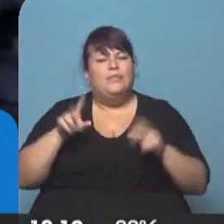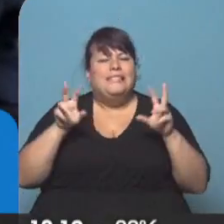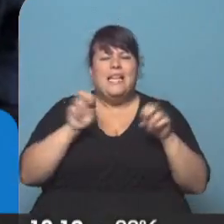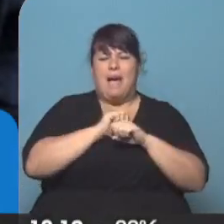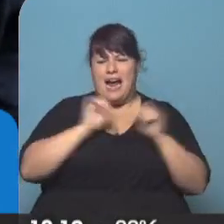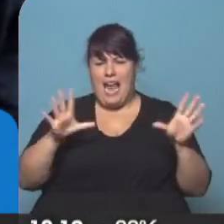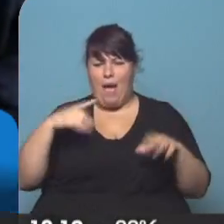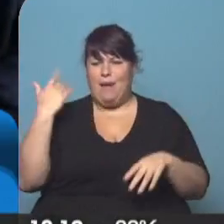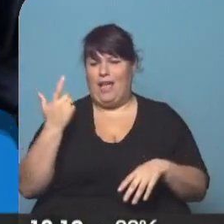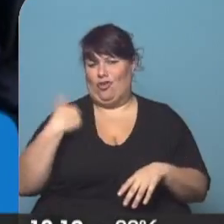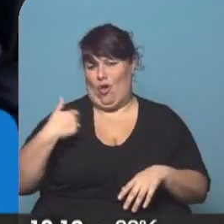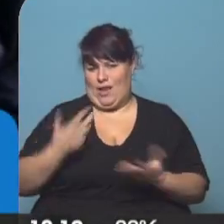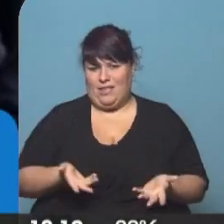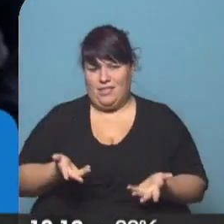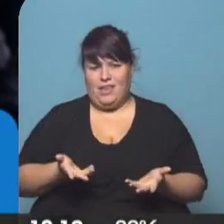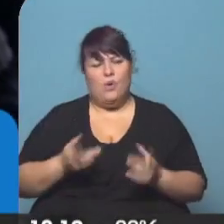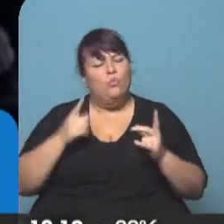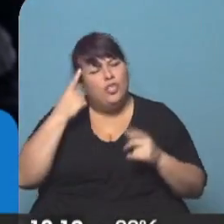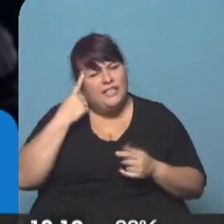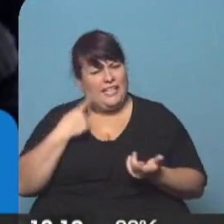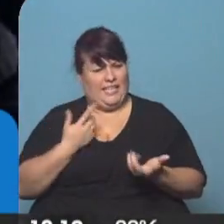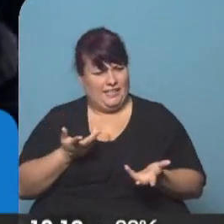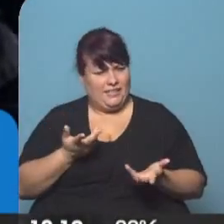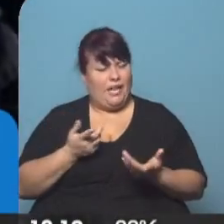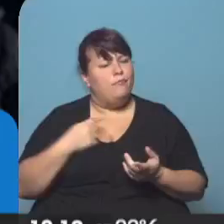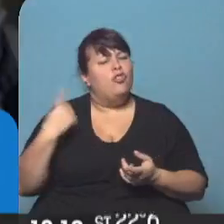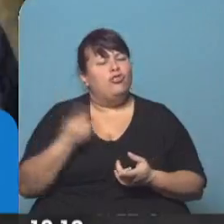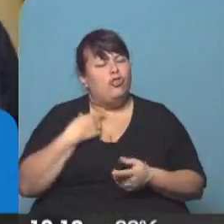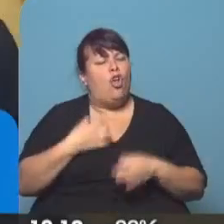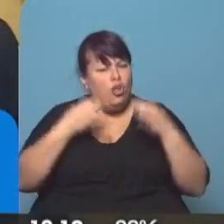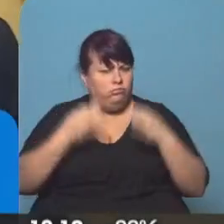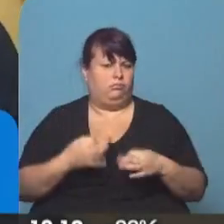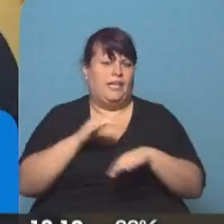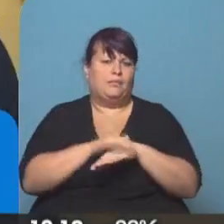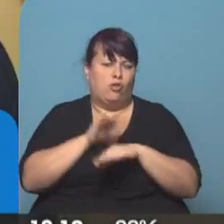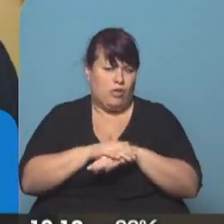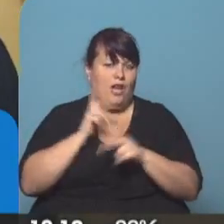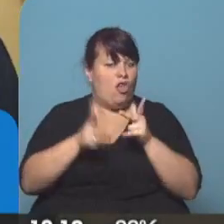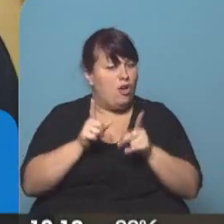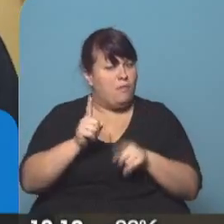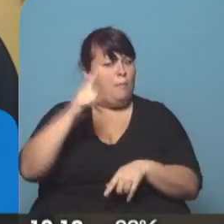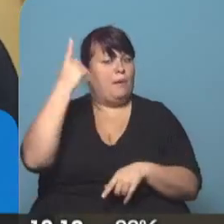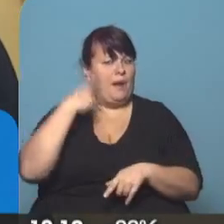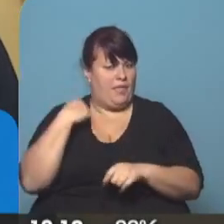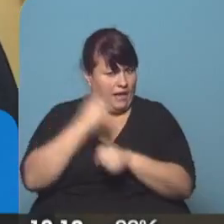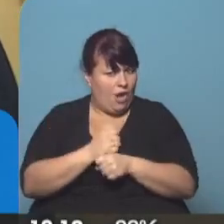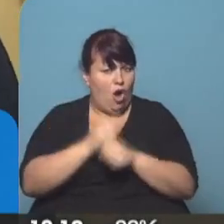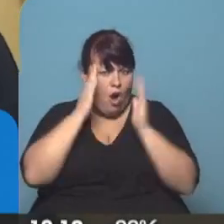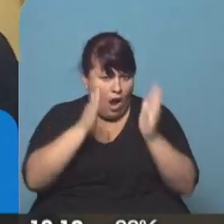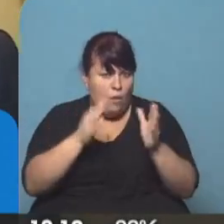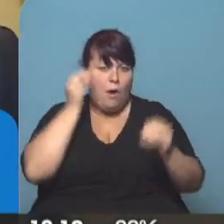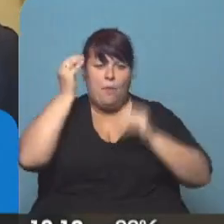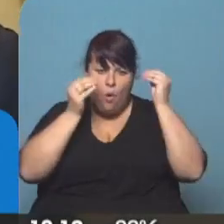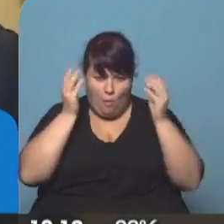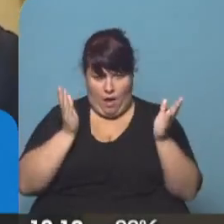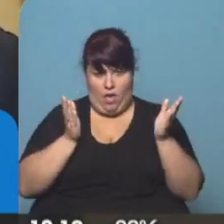grave para la sociedad argentina, un tema muy triste, y estamos todos comprometidos, lo dijimos en el primer día, ocupados y